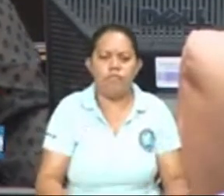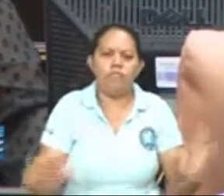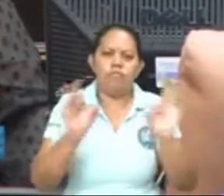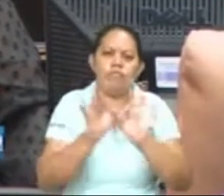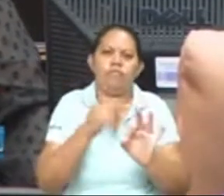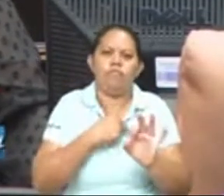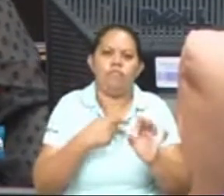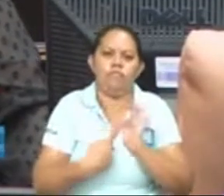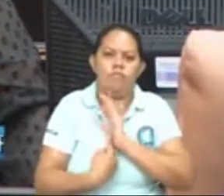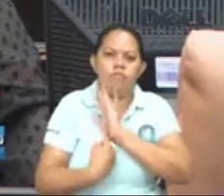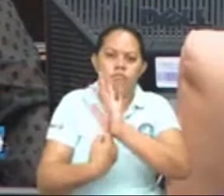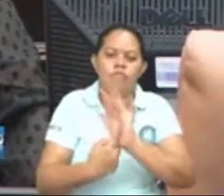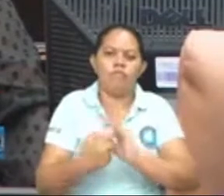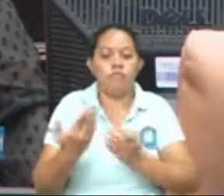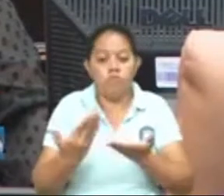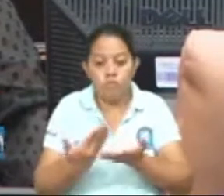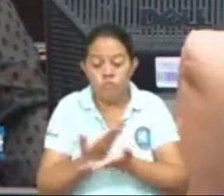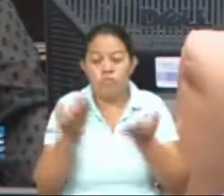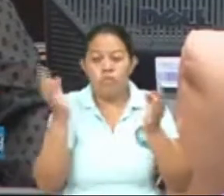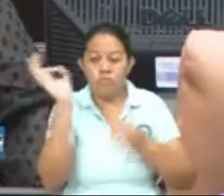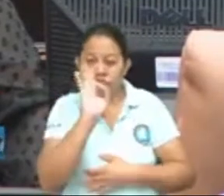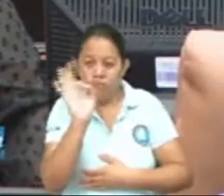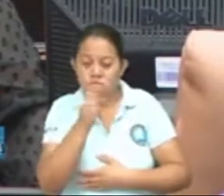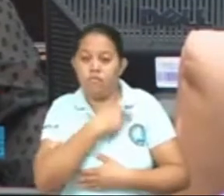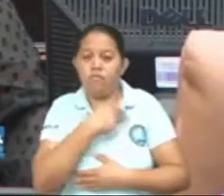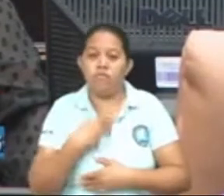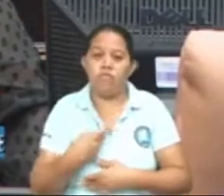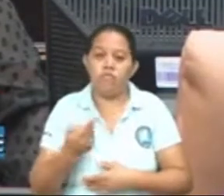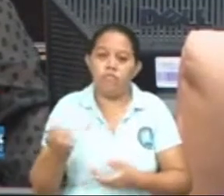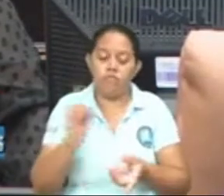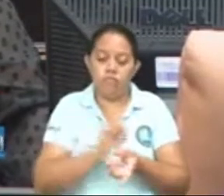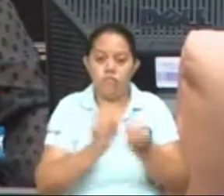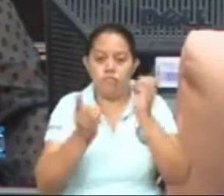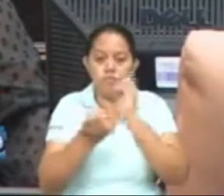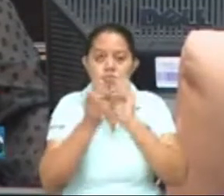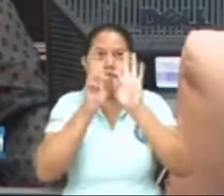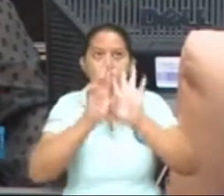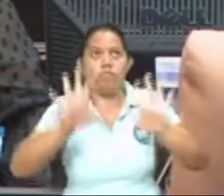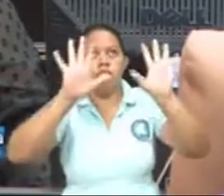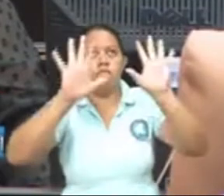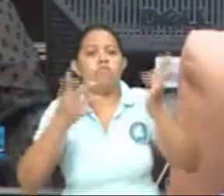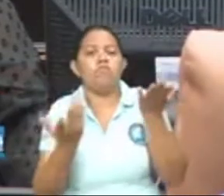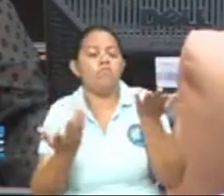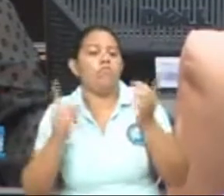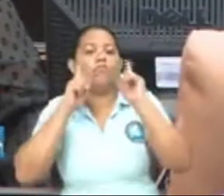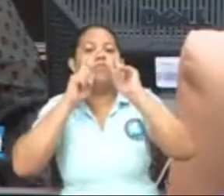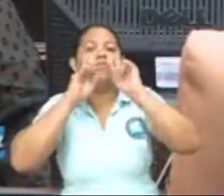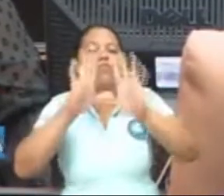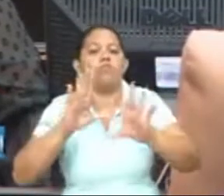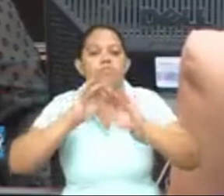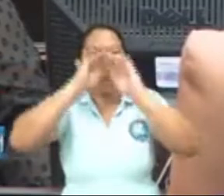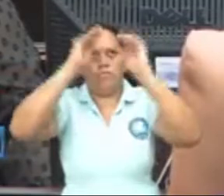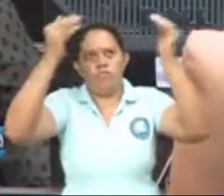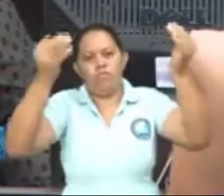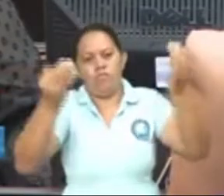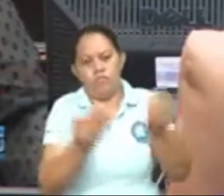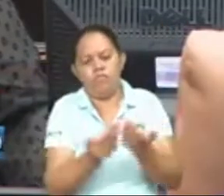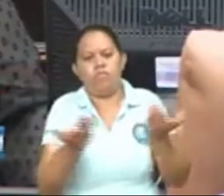sostenibles, adoptar medidas urgentes para combatir el cambio climático y sus efectos,